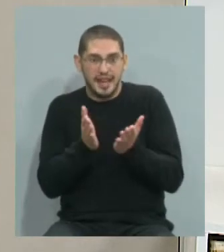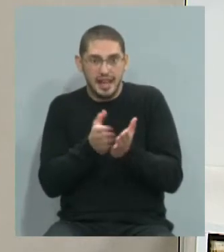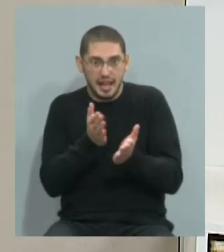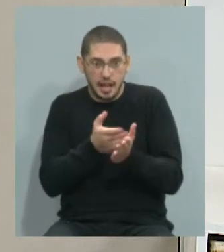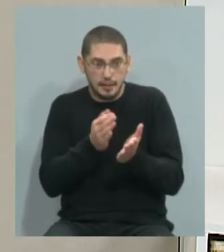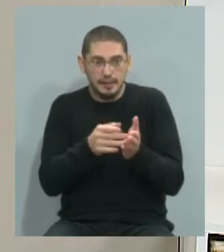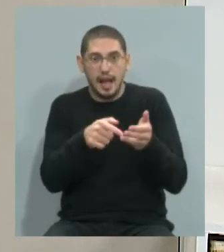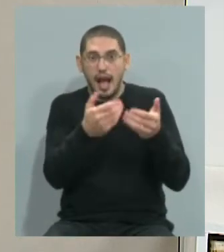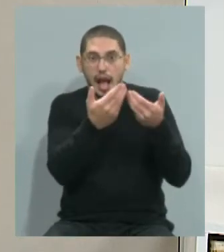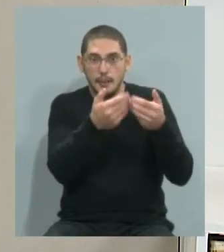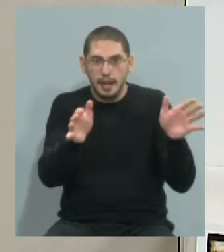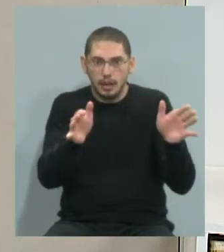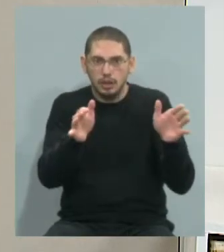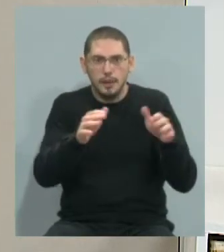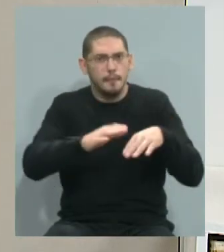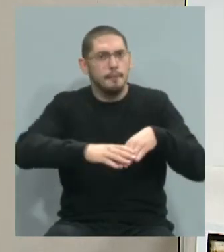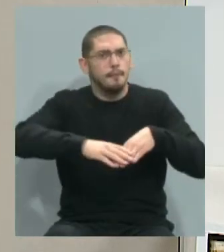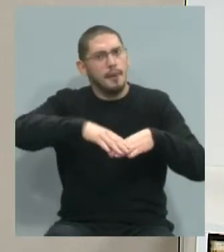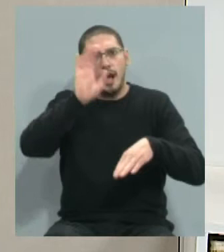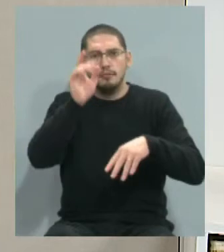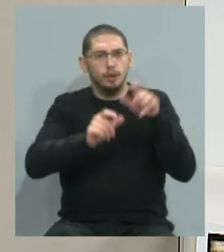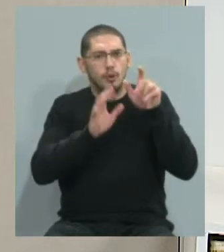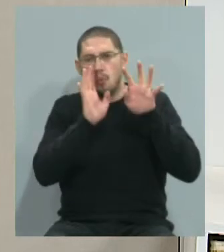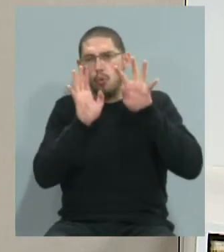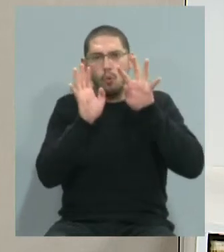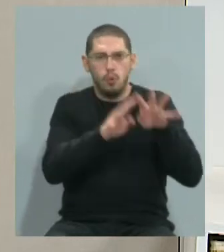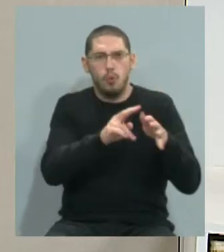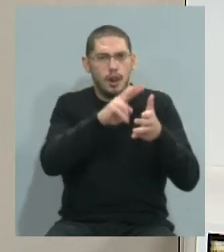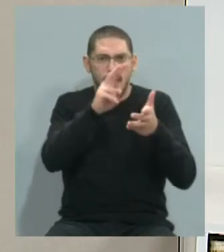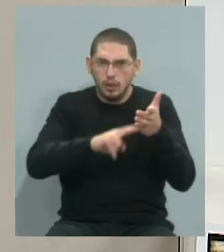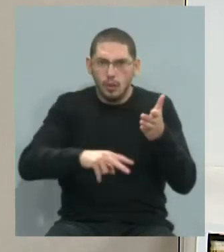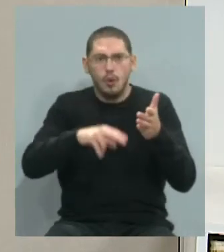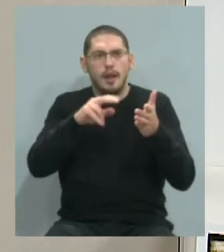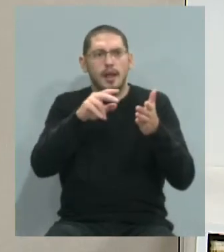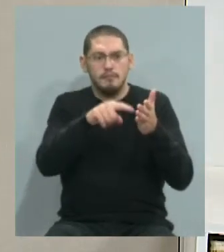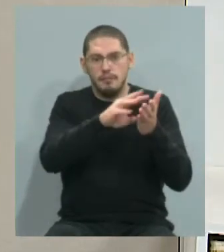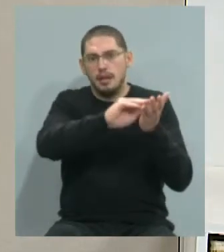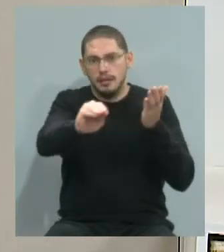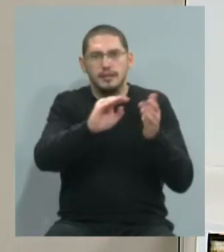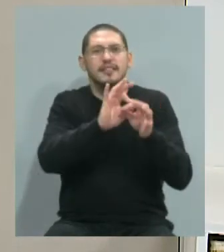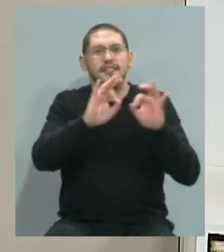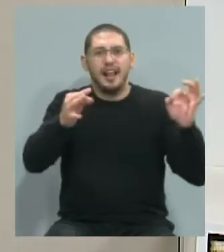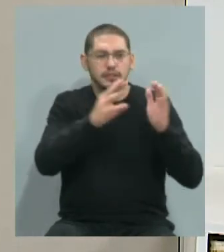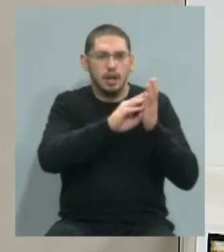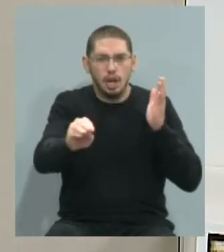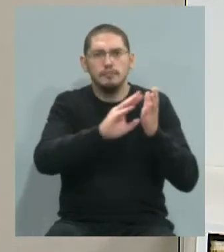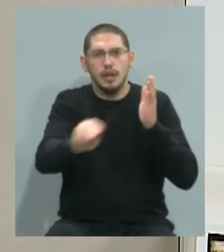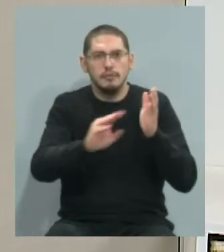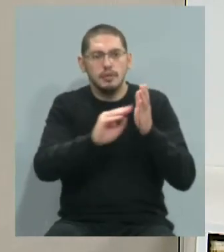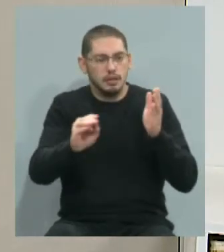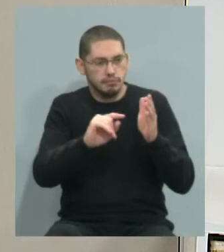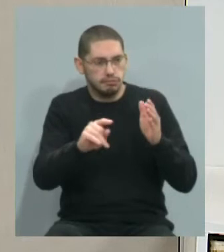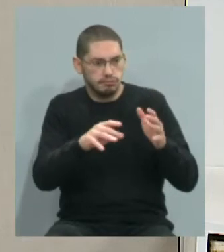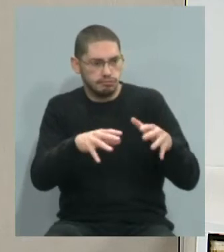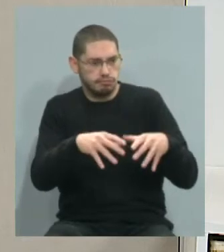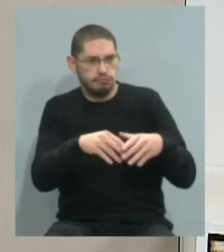acceso abierto tenían muchísimas más, downloads, lectura y muchas más citaciones. O sea que, en el fondo, conviene